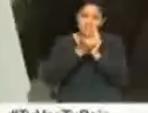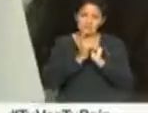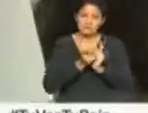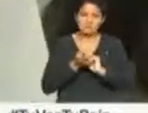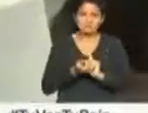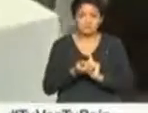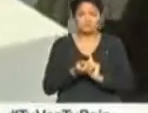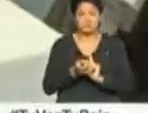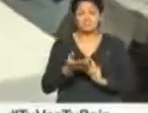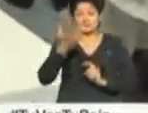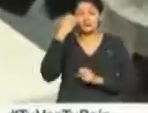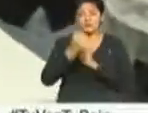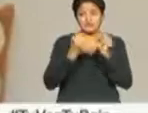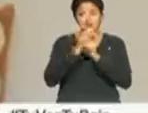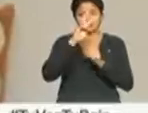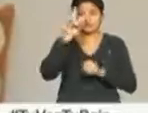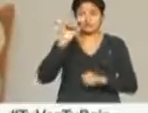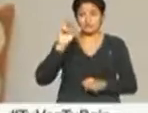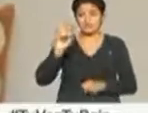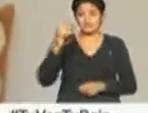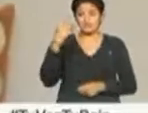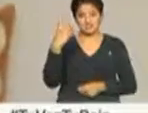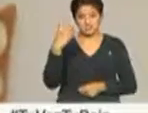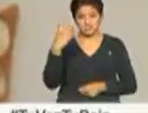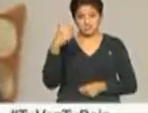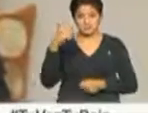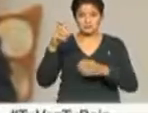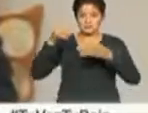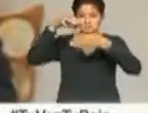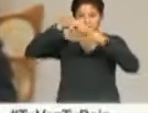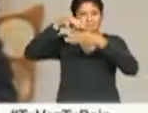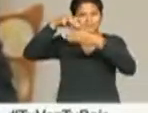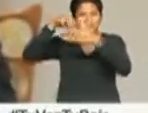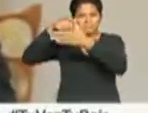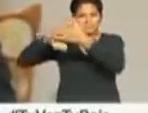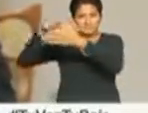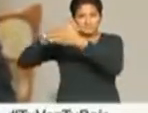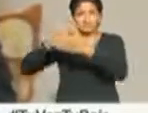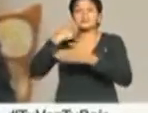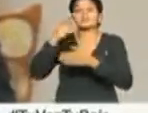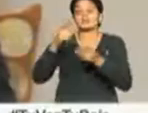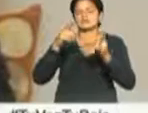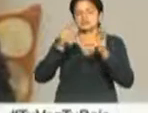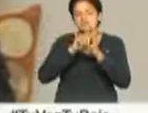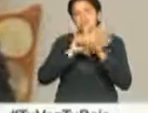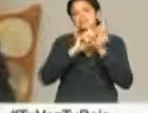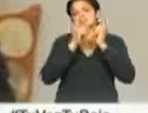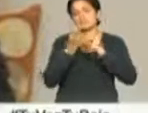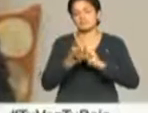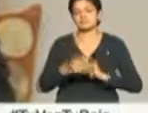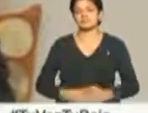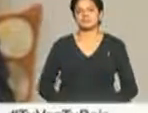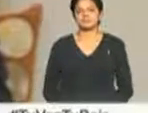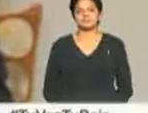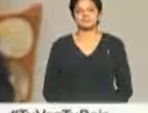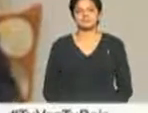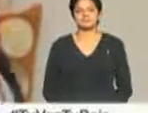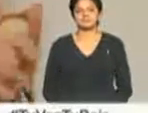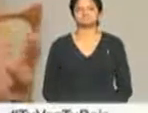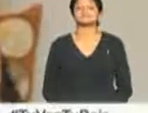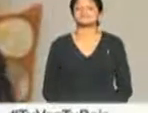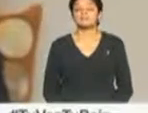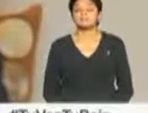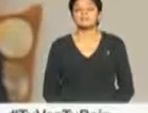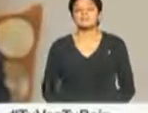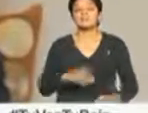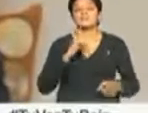consulta popular en 2011. La experiencia de la justicia de Ecuador, los cambios